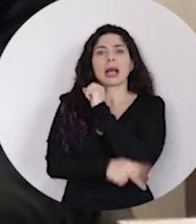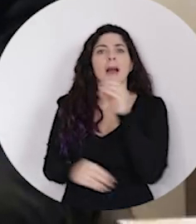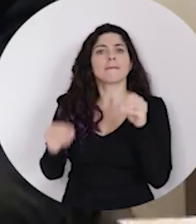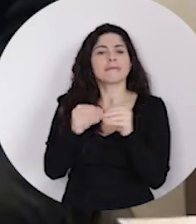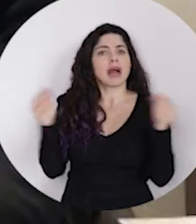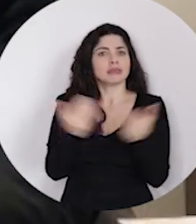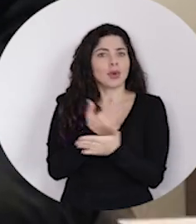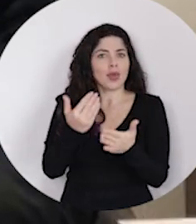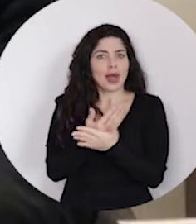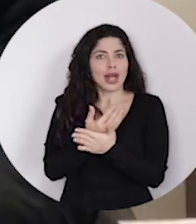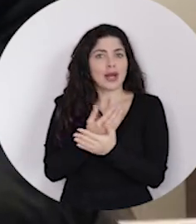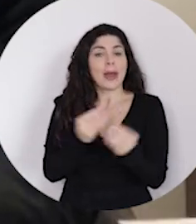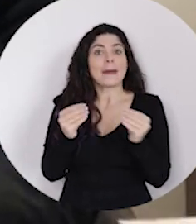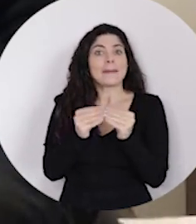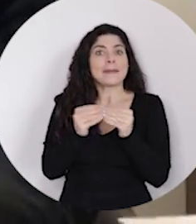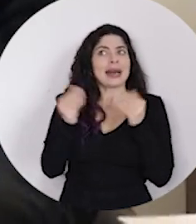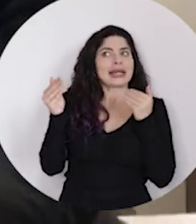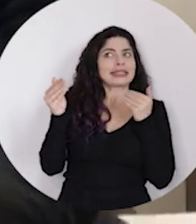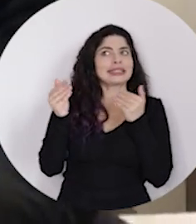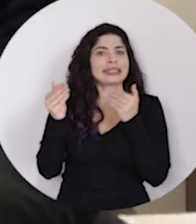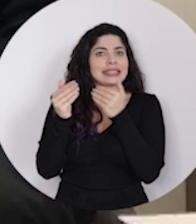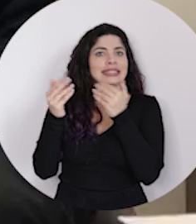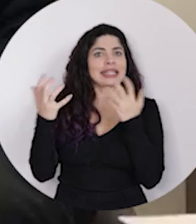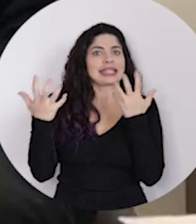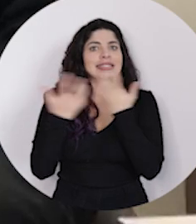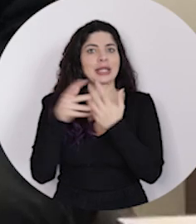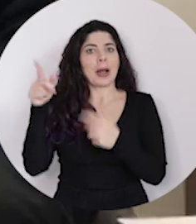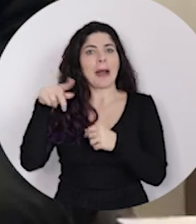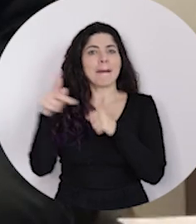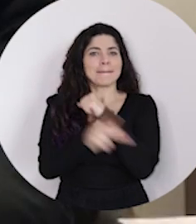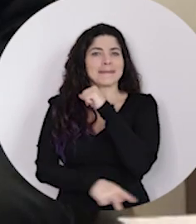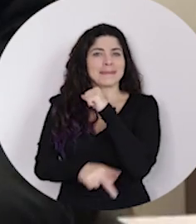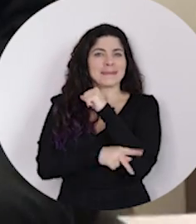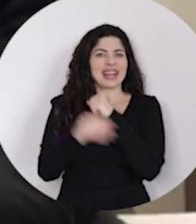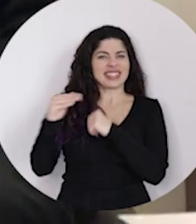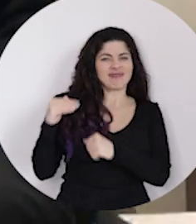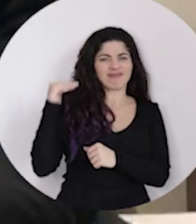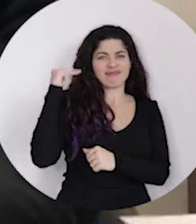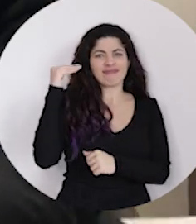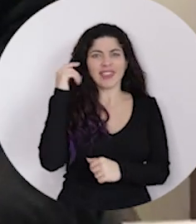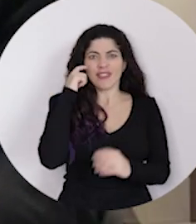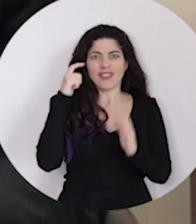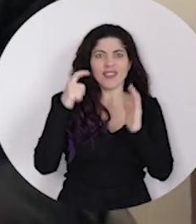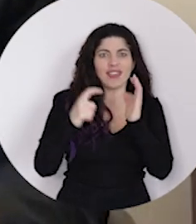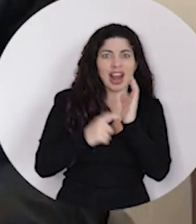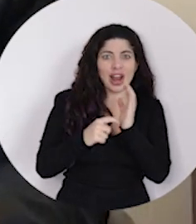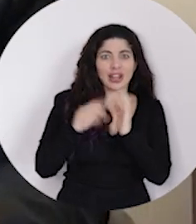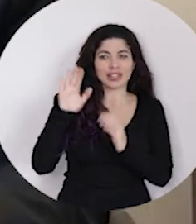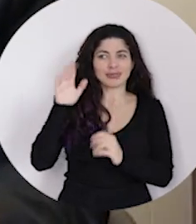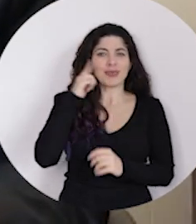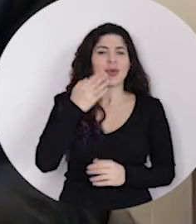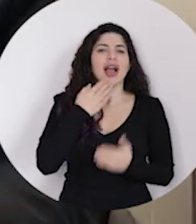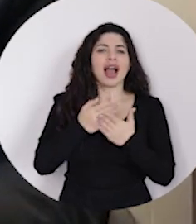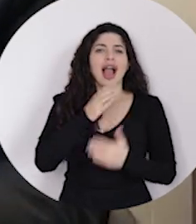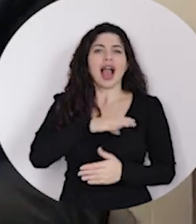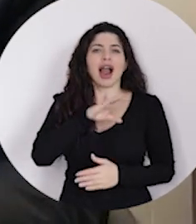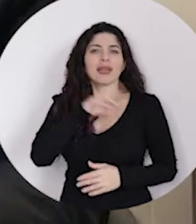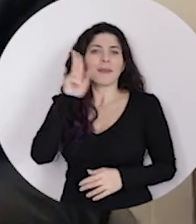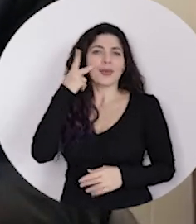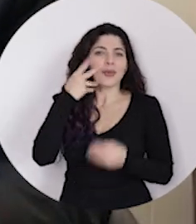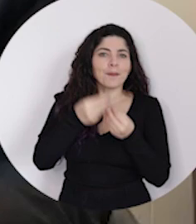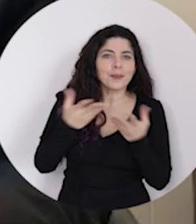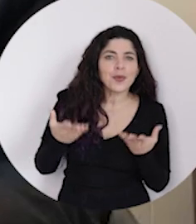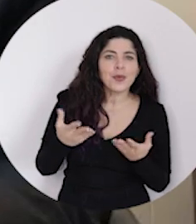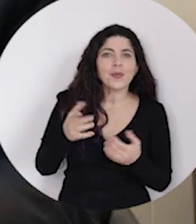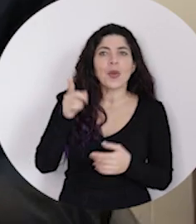país modernizarse y acercarse a los estándares de gestión de los países más exitosos y reconocidos por la calidad